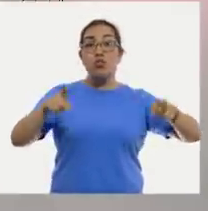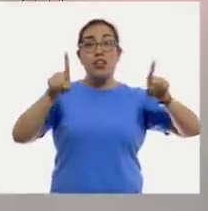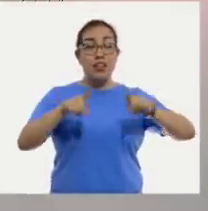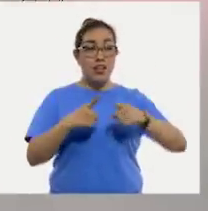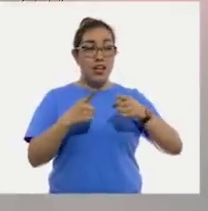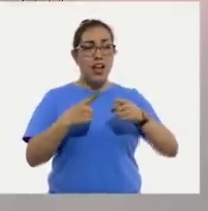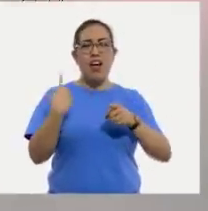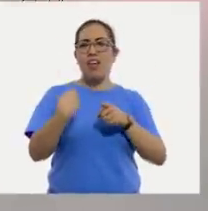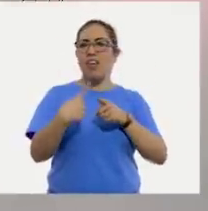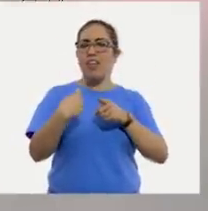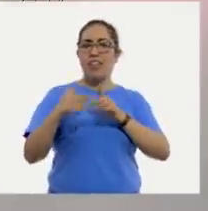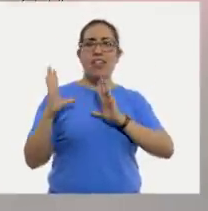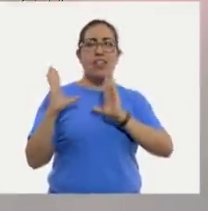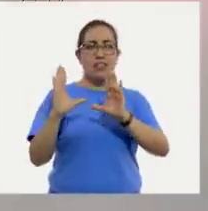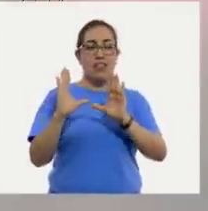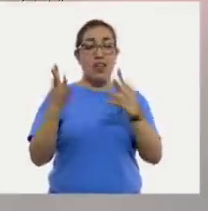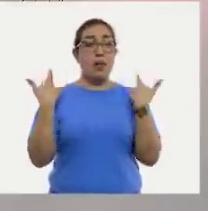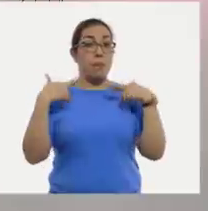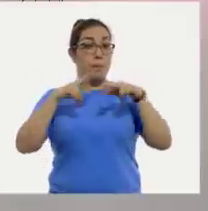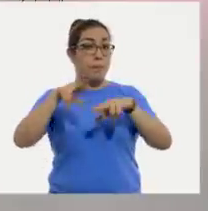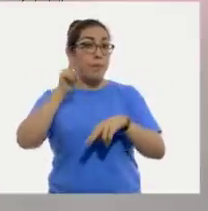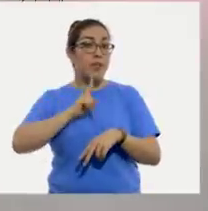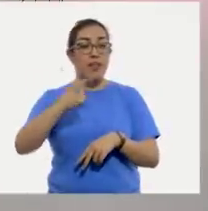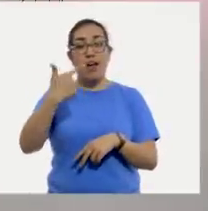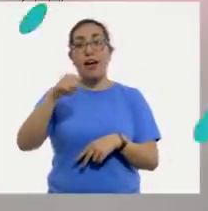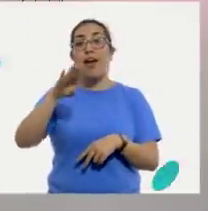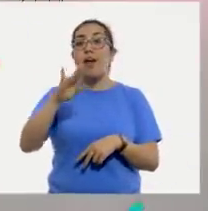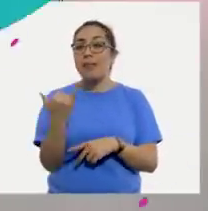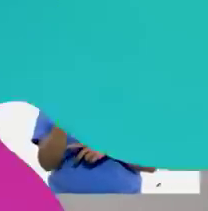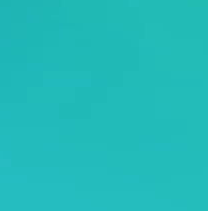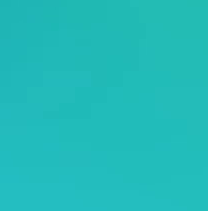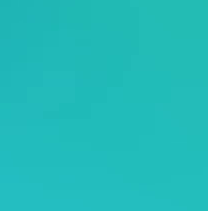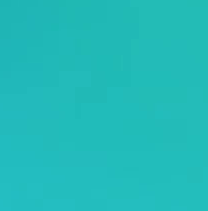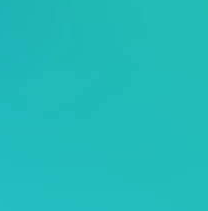a enseñar nuestra maestra Gaby. ¡Adelante!